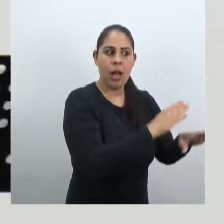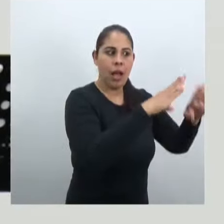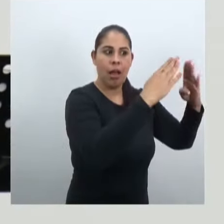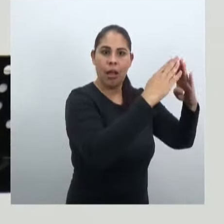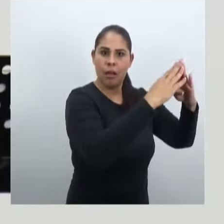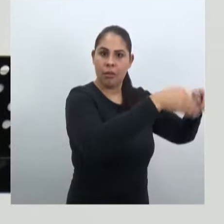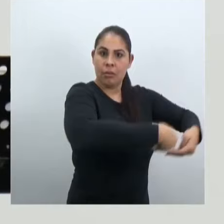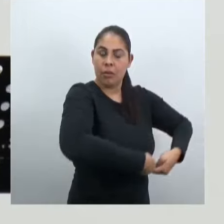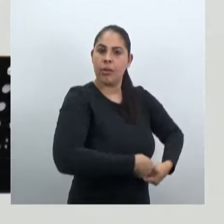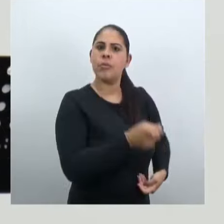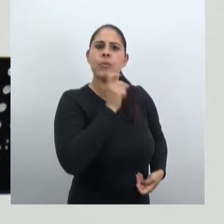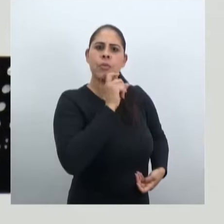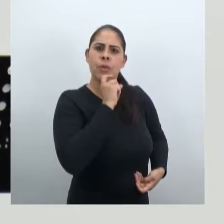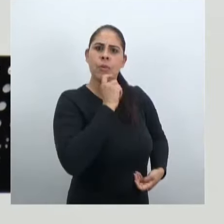ahí atrás.